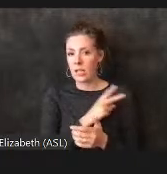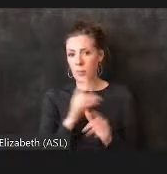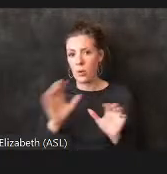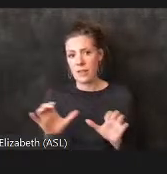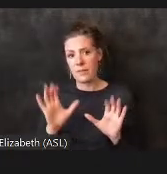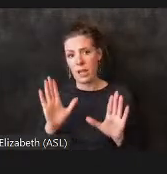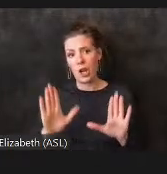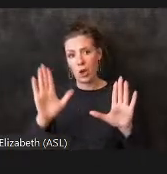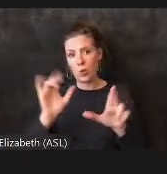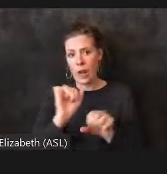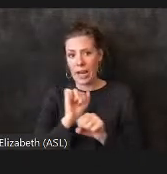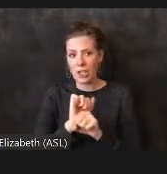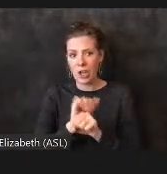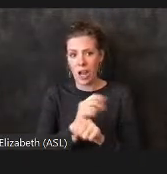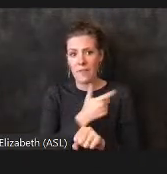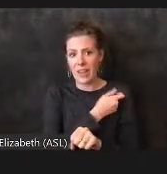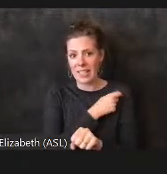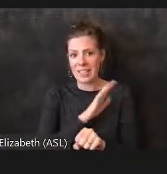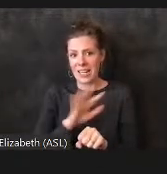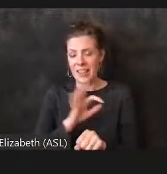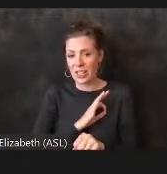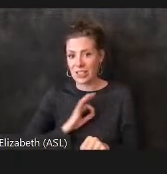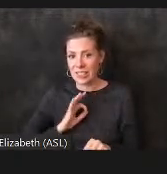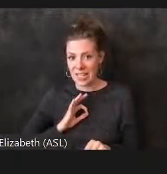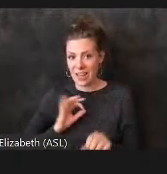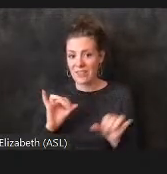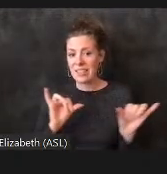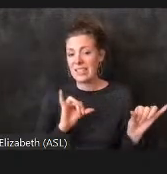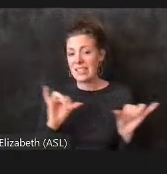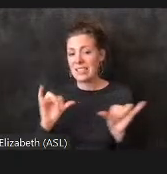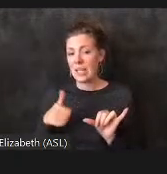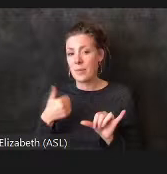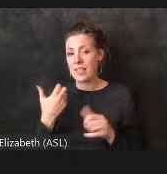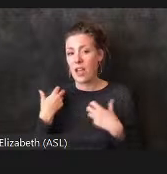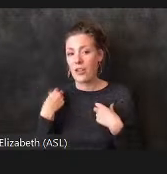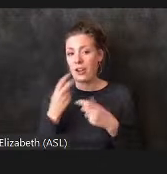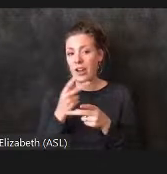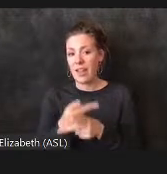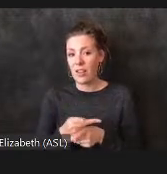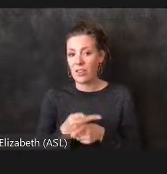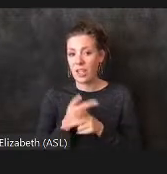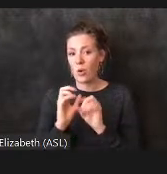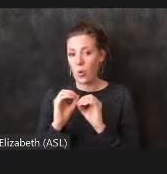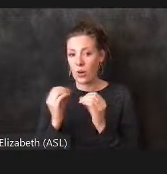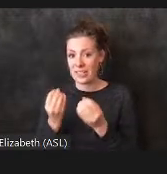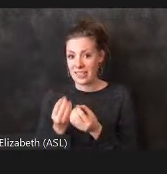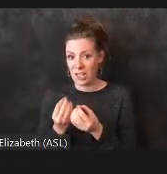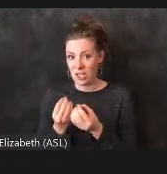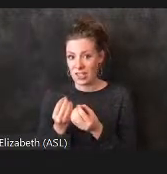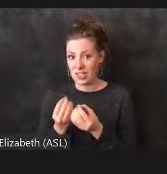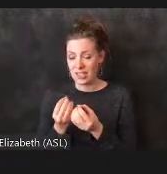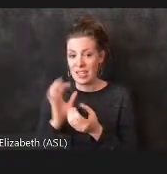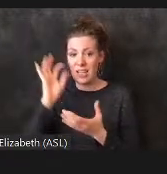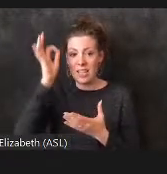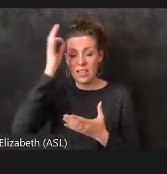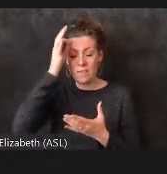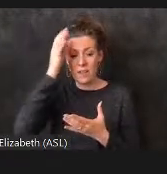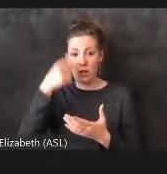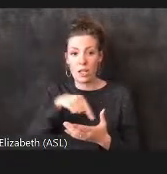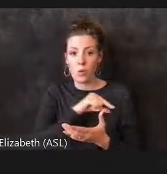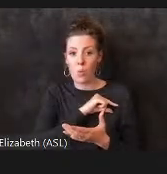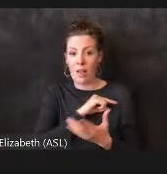Fabulous job vaccinating their staff, as have other healthcare professional organizations. Los hospitales han hecho muy buen trabajo en vacunar a